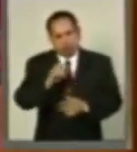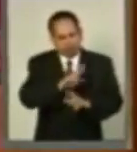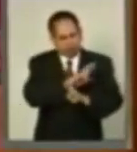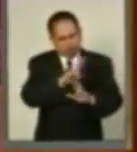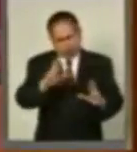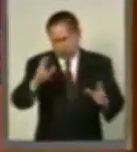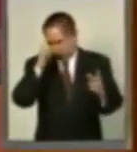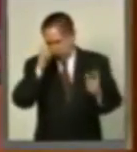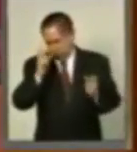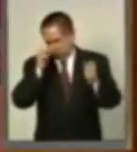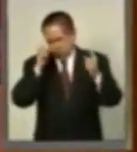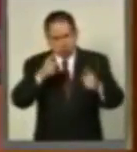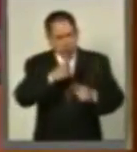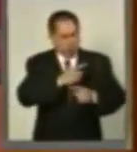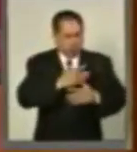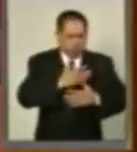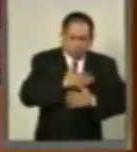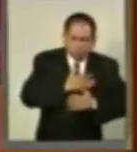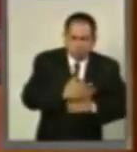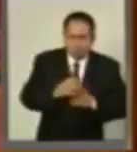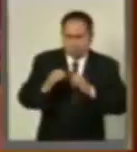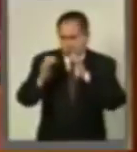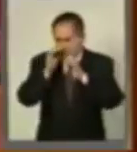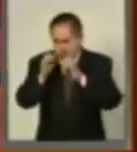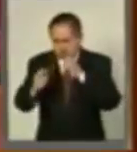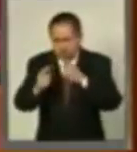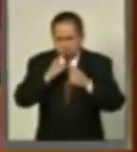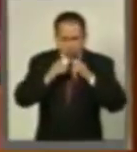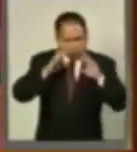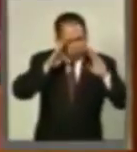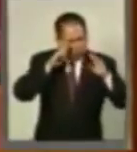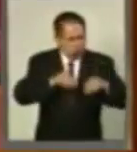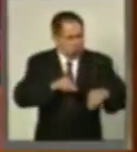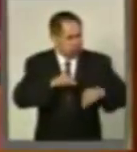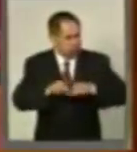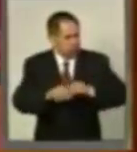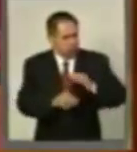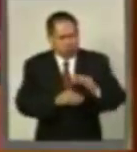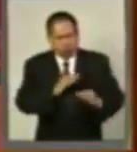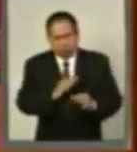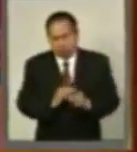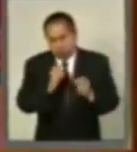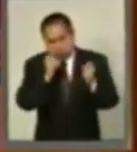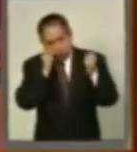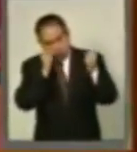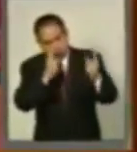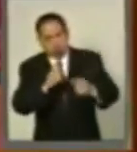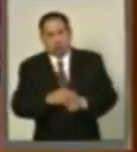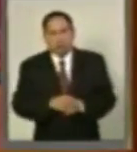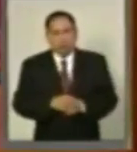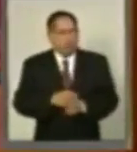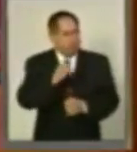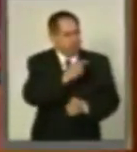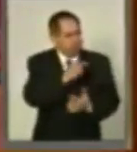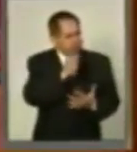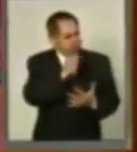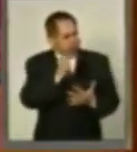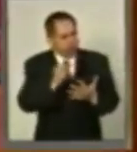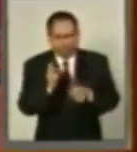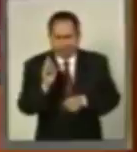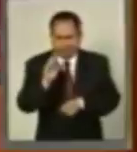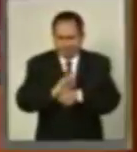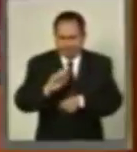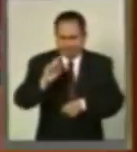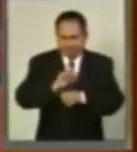reconociéndole su vocación al diálogo, su dedicación al trabajo, y todos y cada uno de los días y